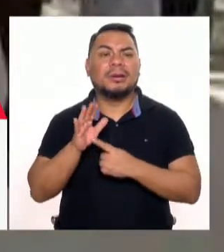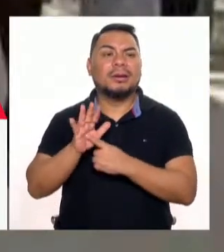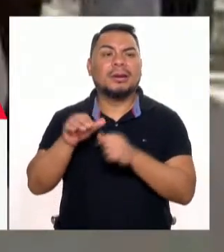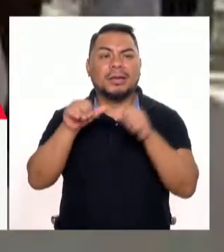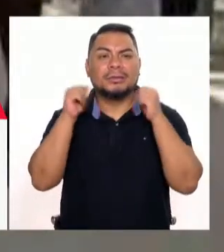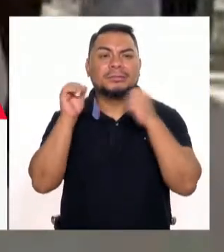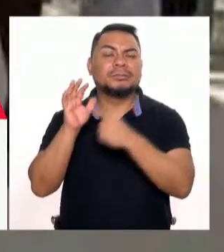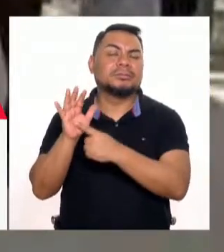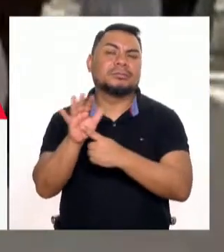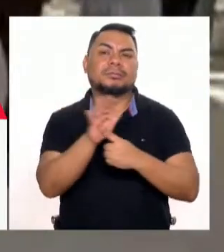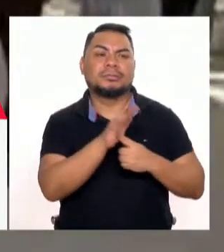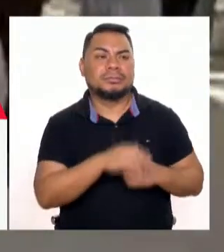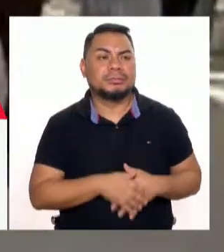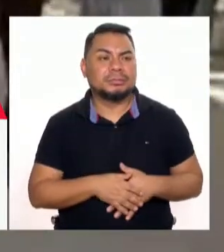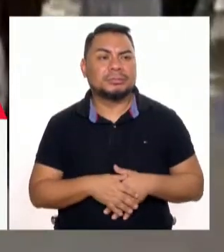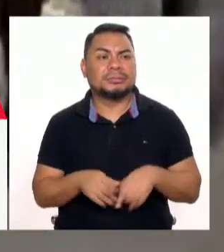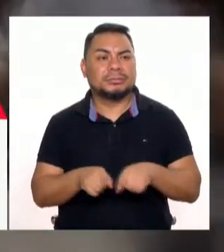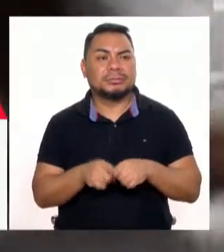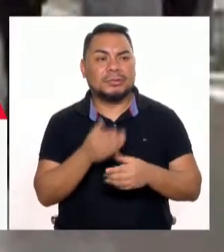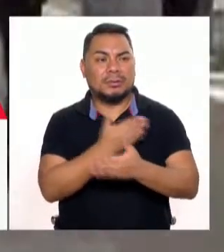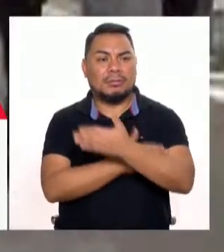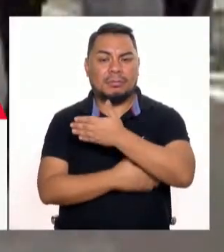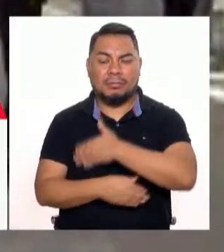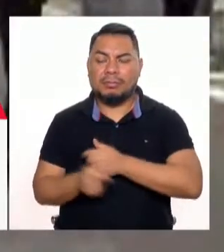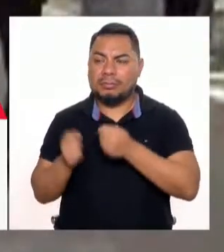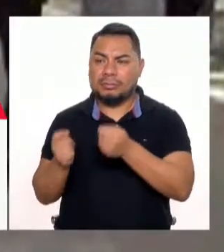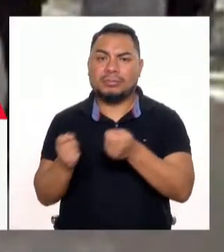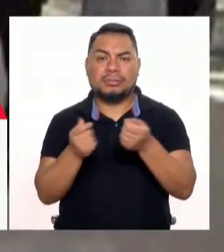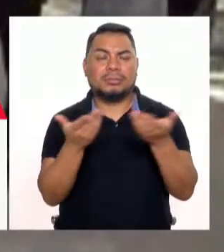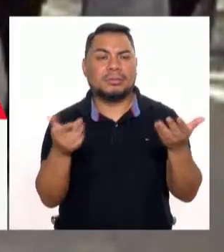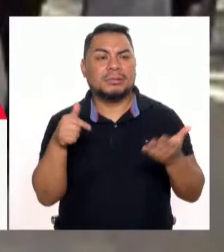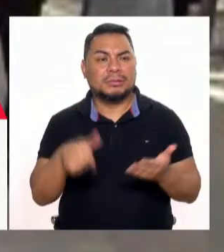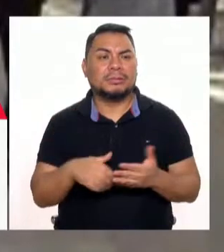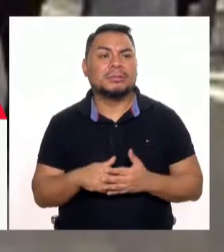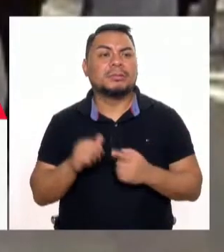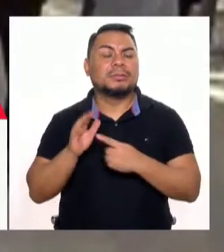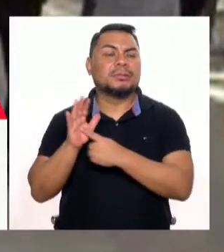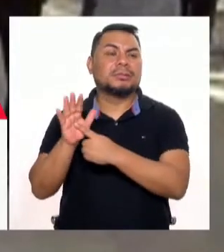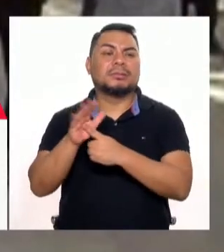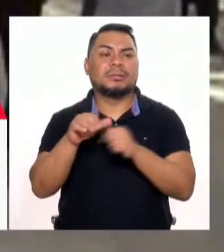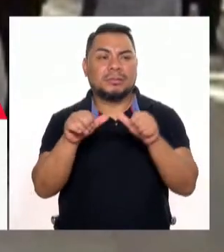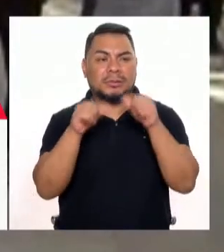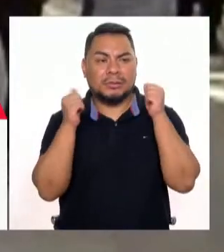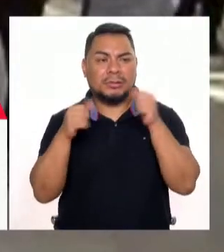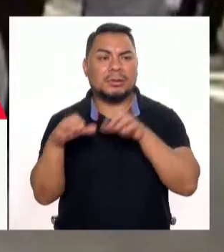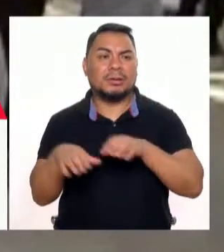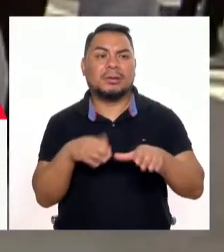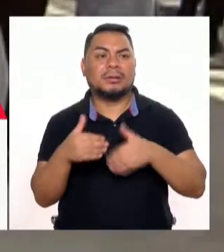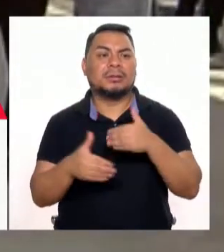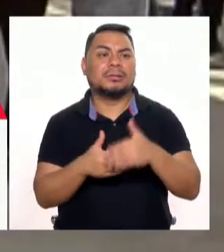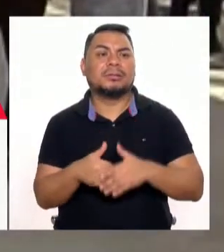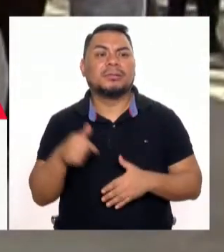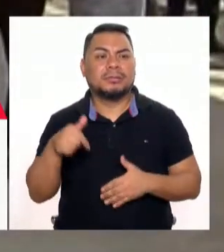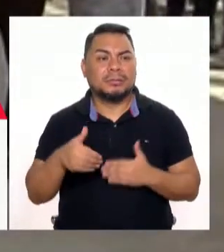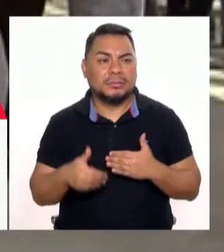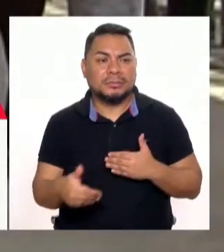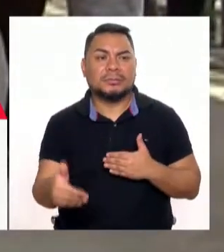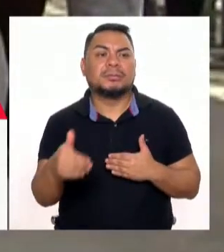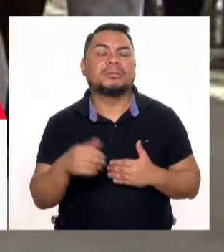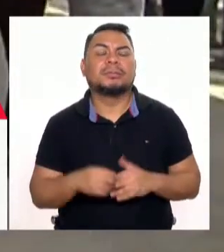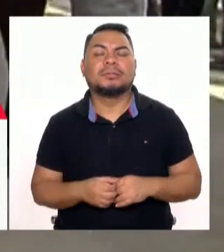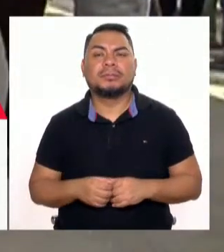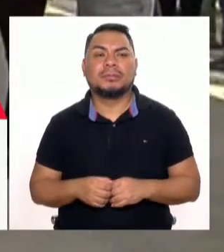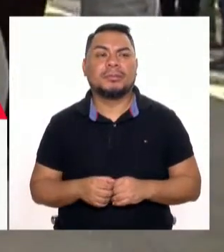les entregan el polo a cada uno de lo que es la Expo masónica que se desarrollará de acá a un par